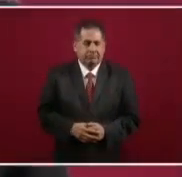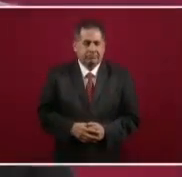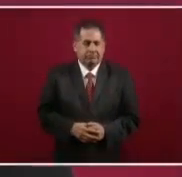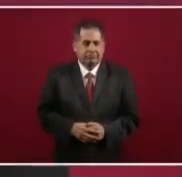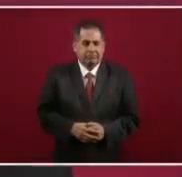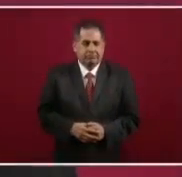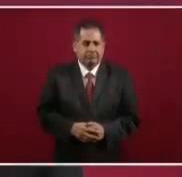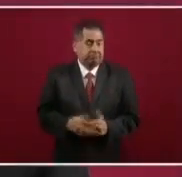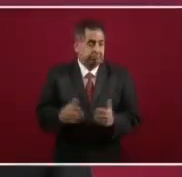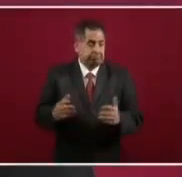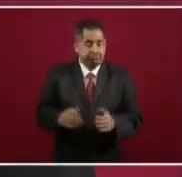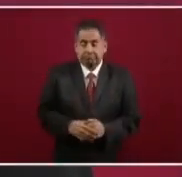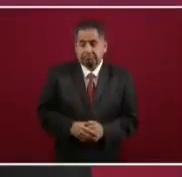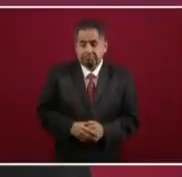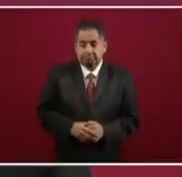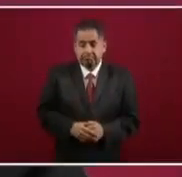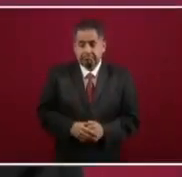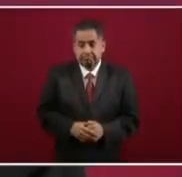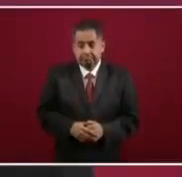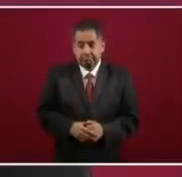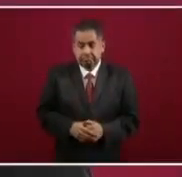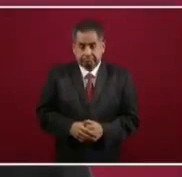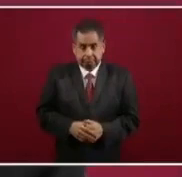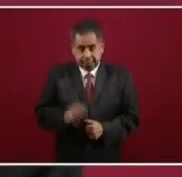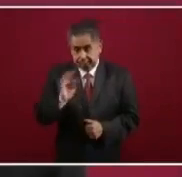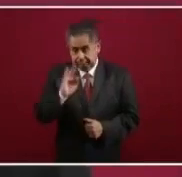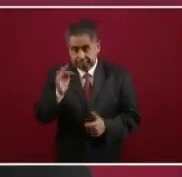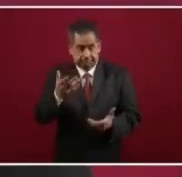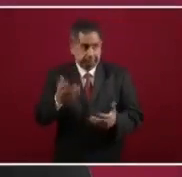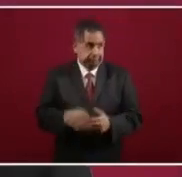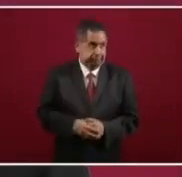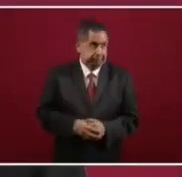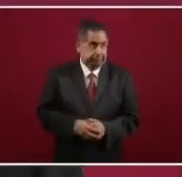y si sé